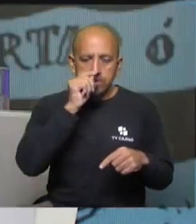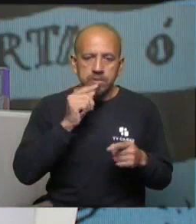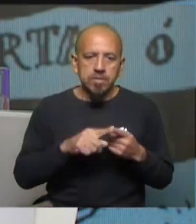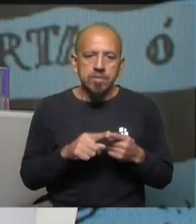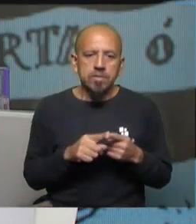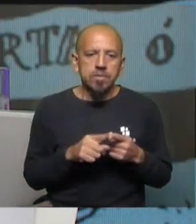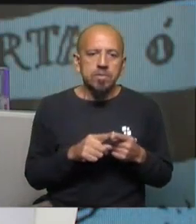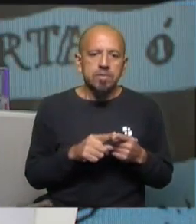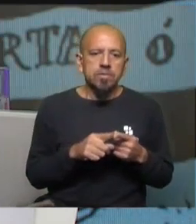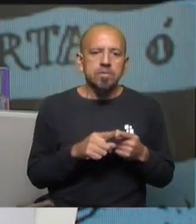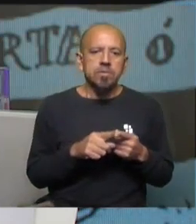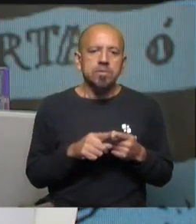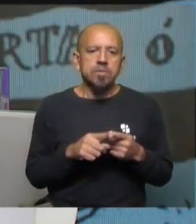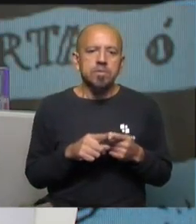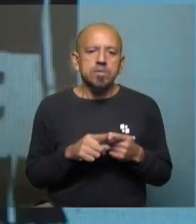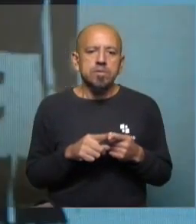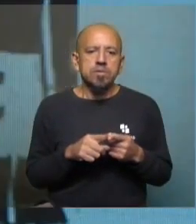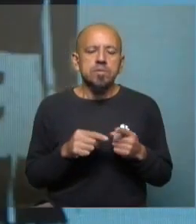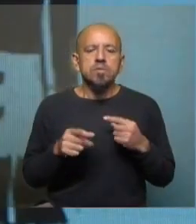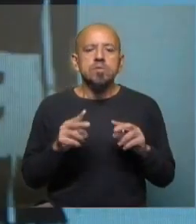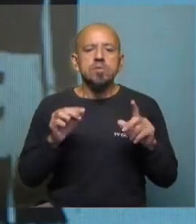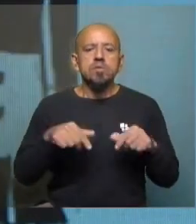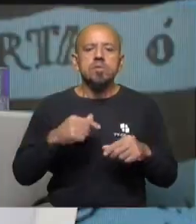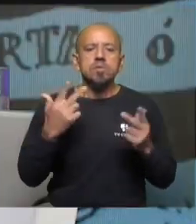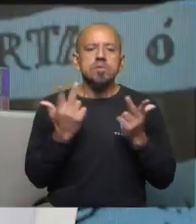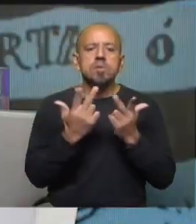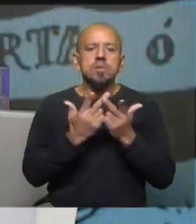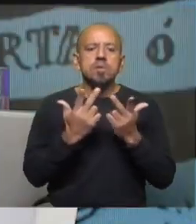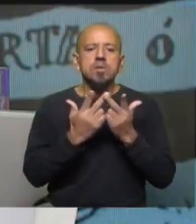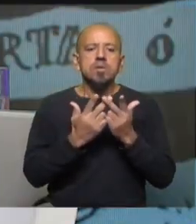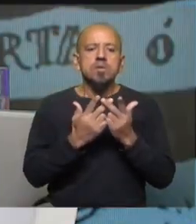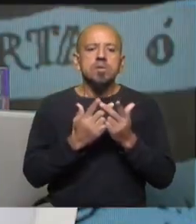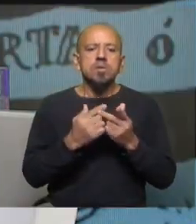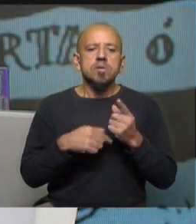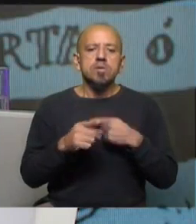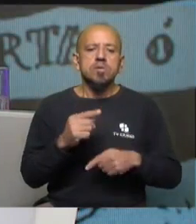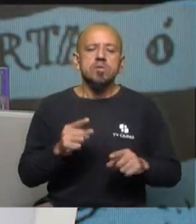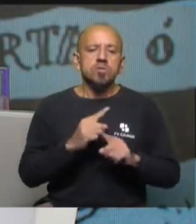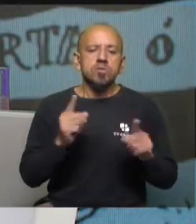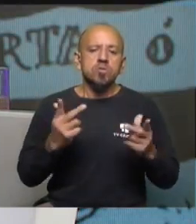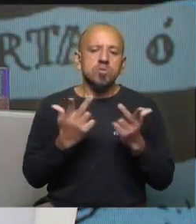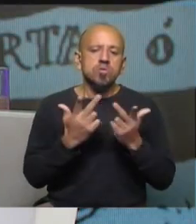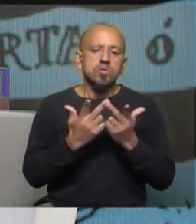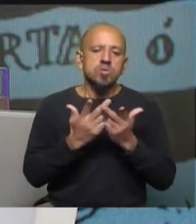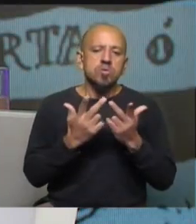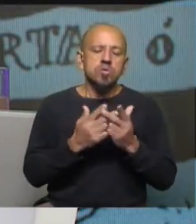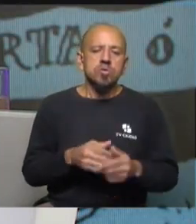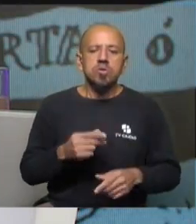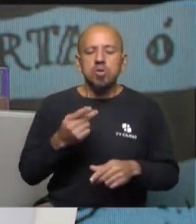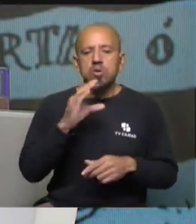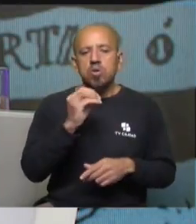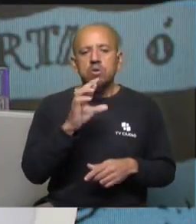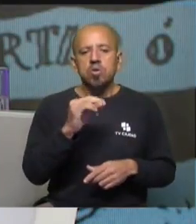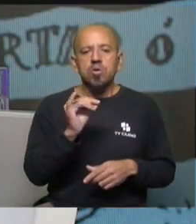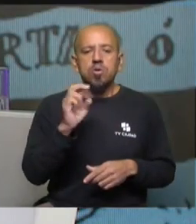los nombres que salen en portales en nota de prensa de los 33 orientales que como sabemos no eran 33 ni todos orientales pero así hay